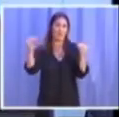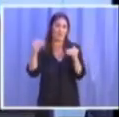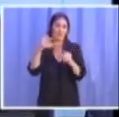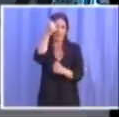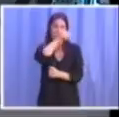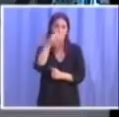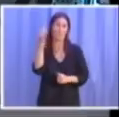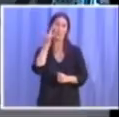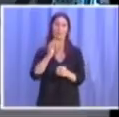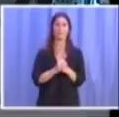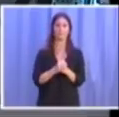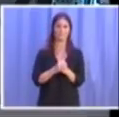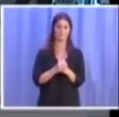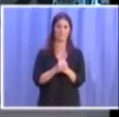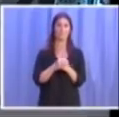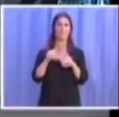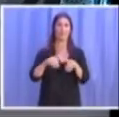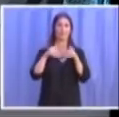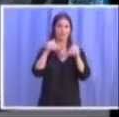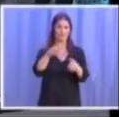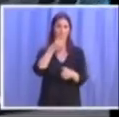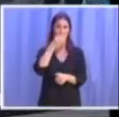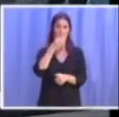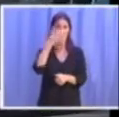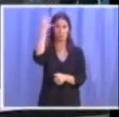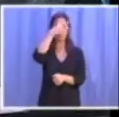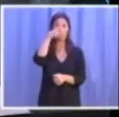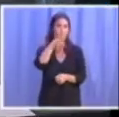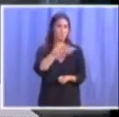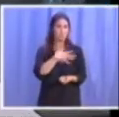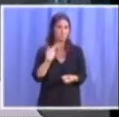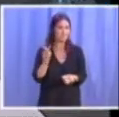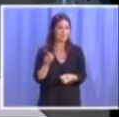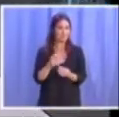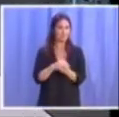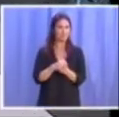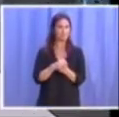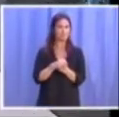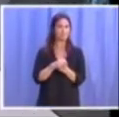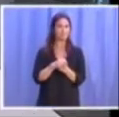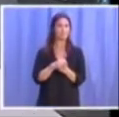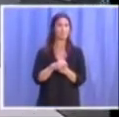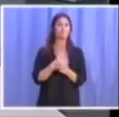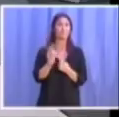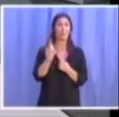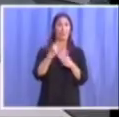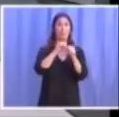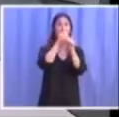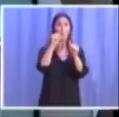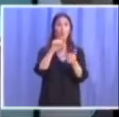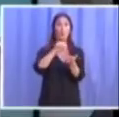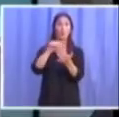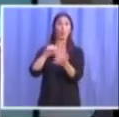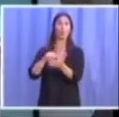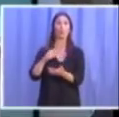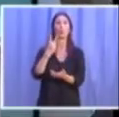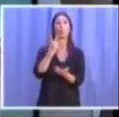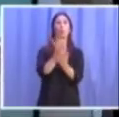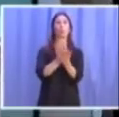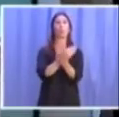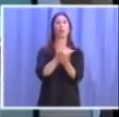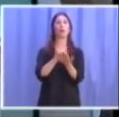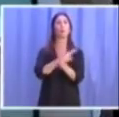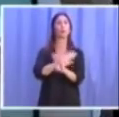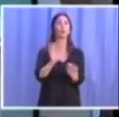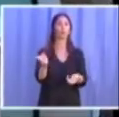mujeres. Candidato socialista Luis Salvador, ¿cuál es su modelo de ciudad? Bueno, en primer lugar, un modelo de ciudad no simplemente basarse en dos parámetros, es